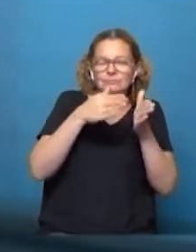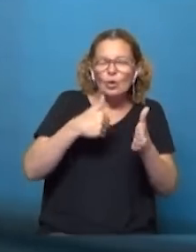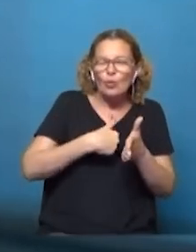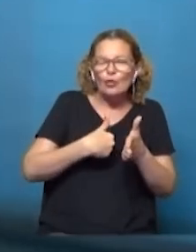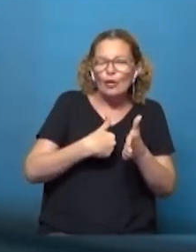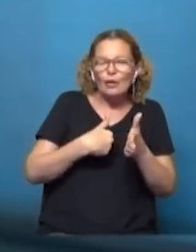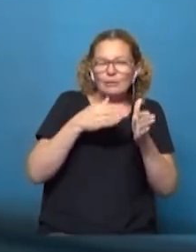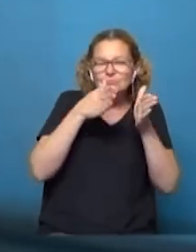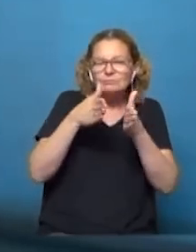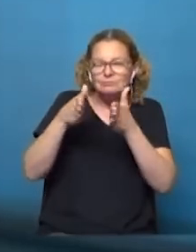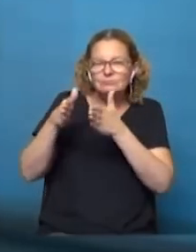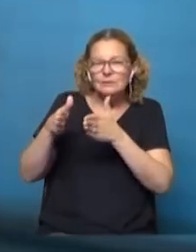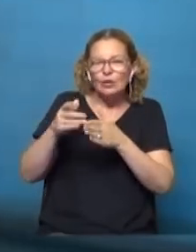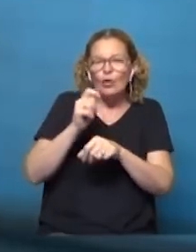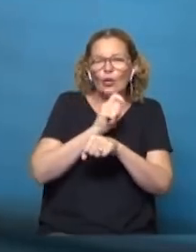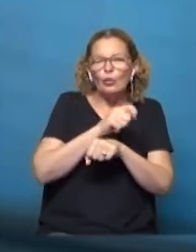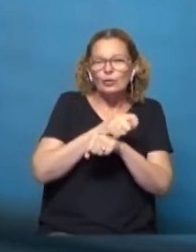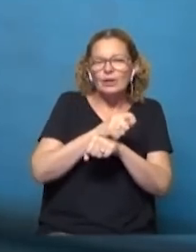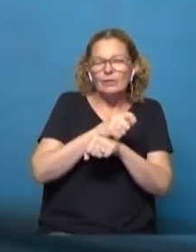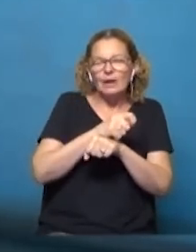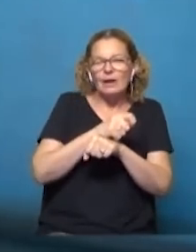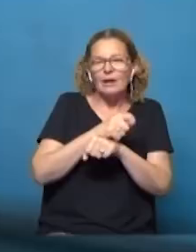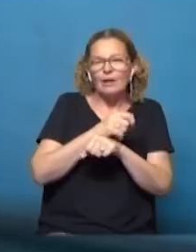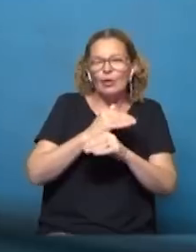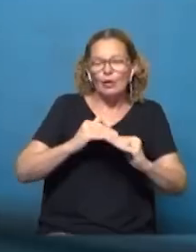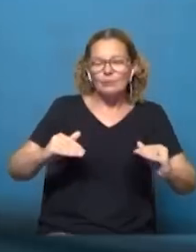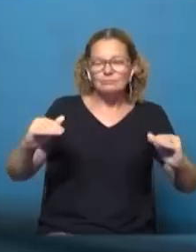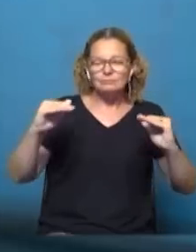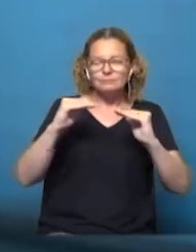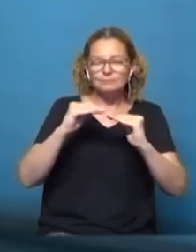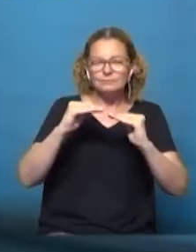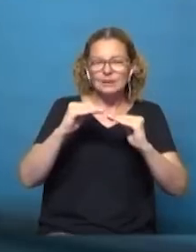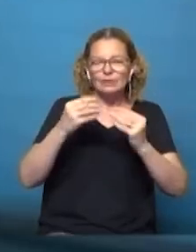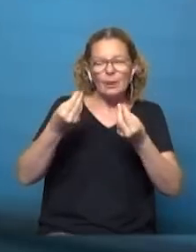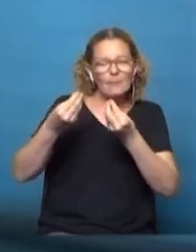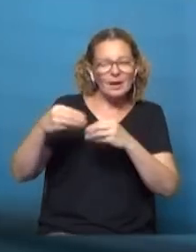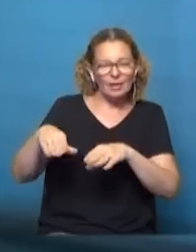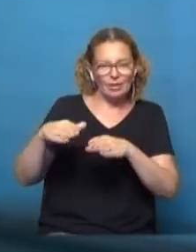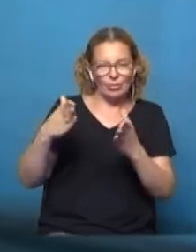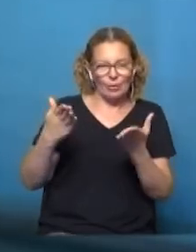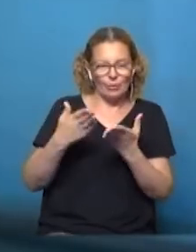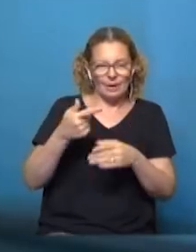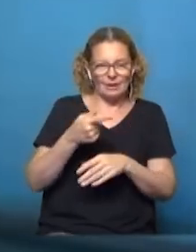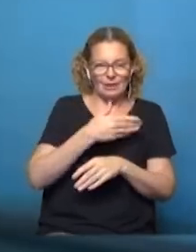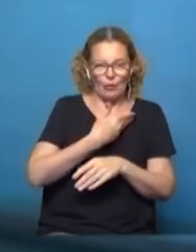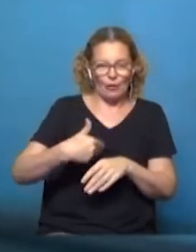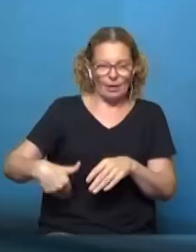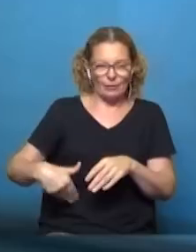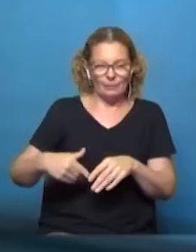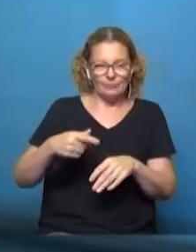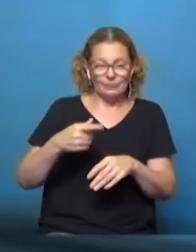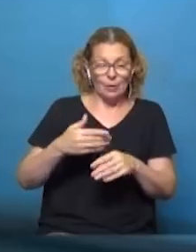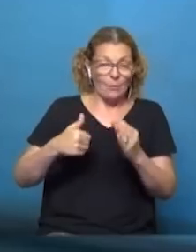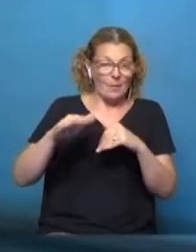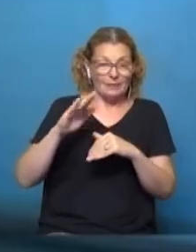de gobernar con Justicia con equilibrio qué es lo que se está perdiendo En este gobierno y el caso